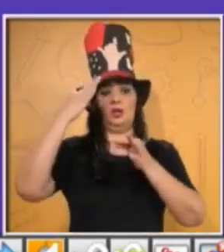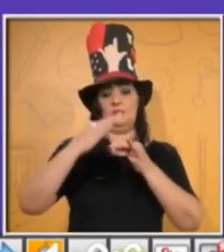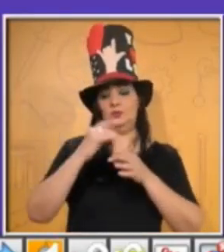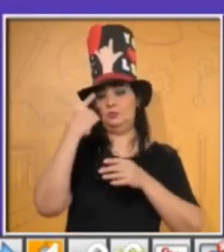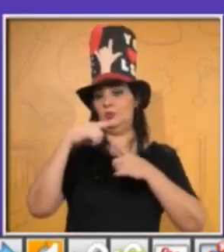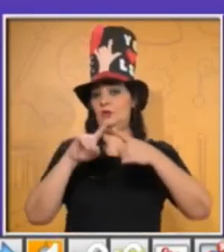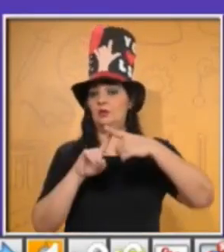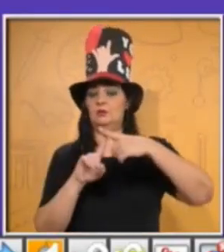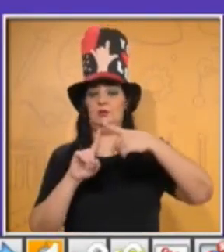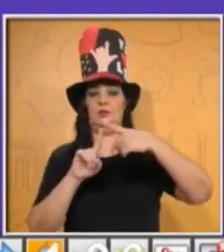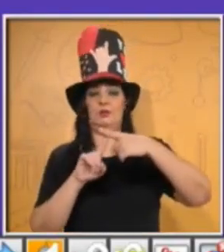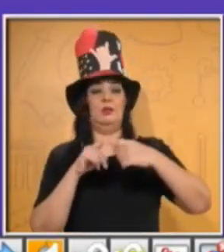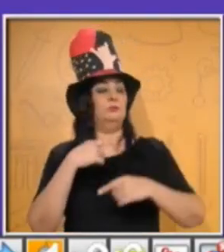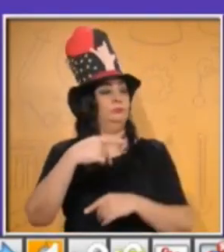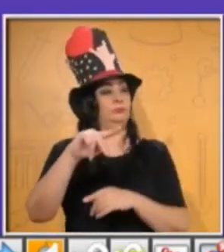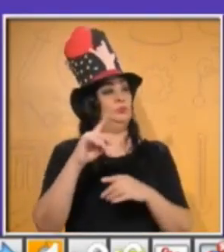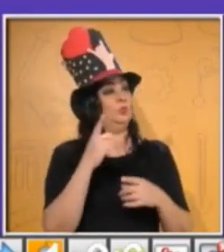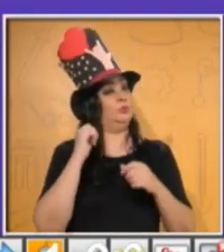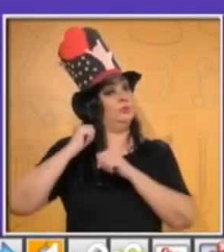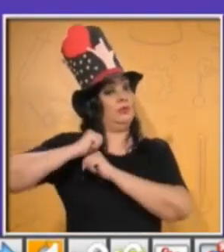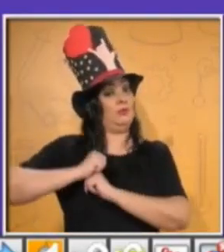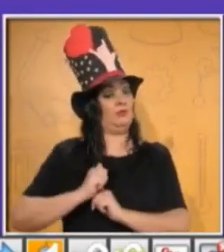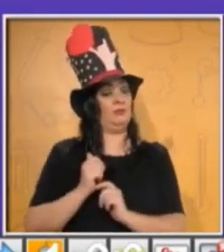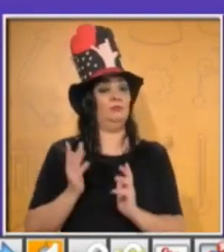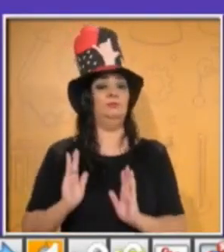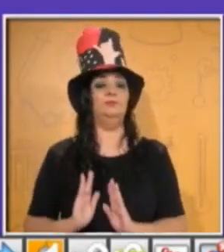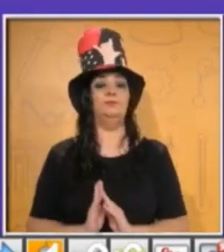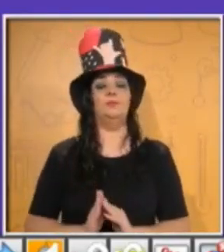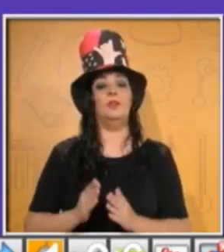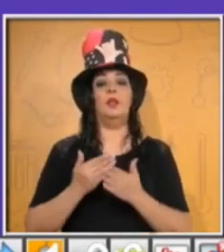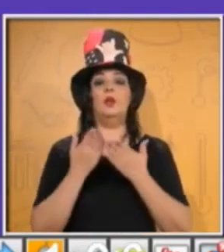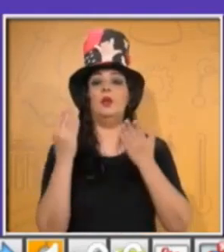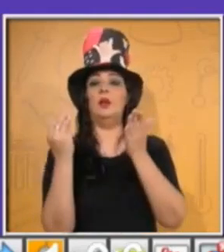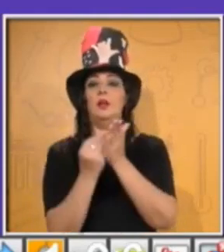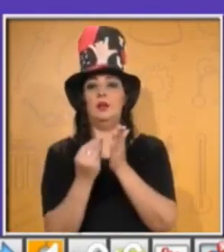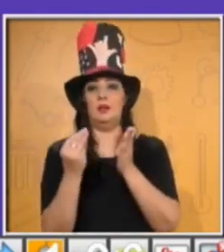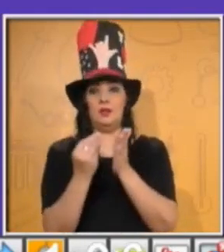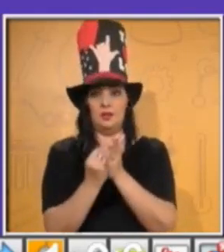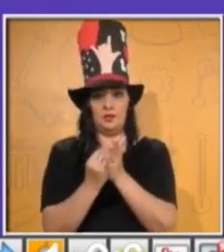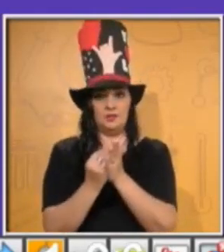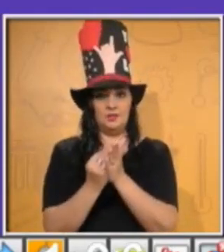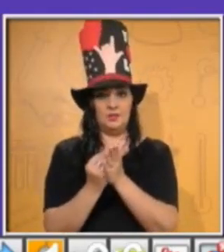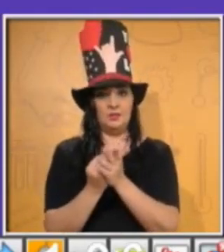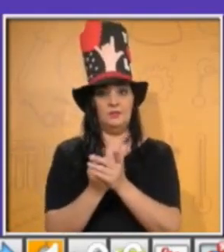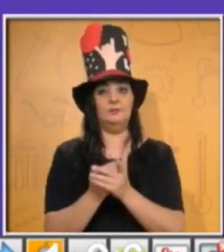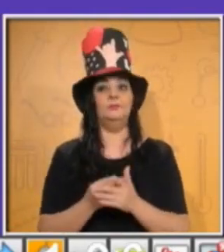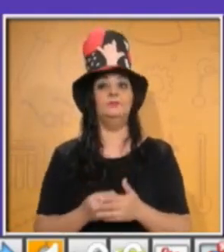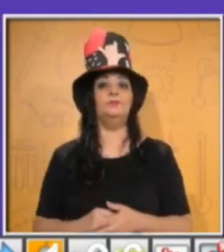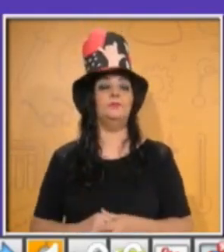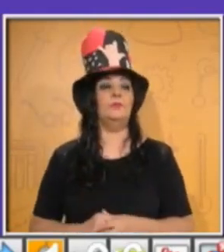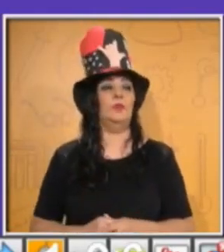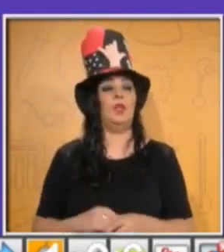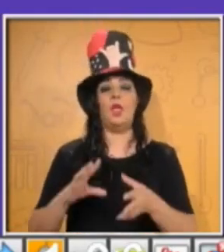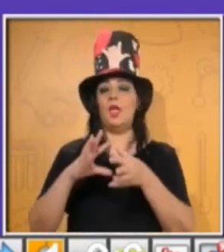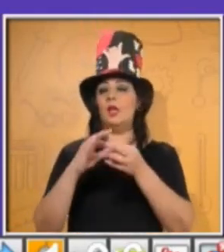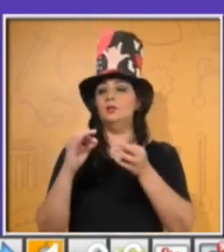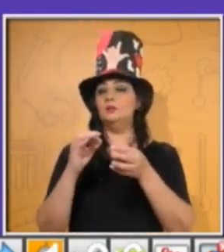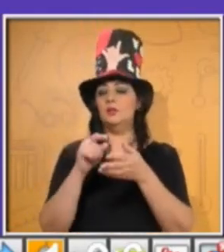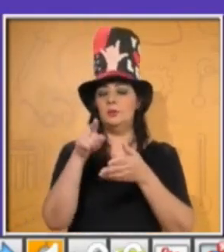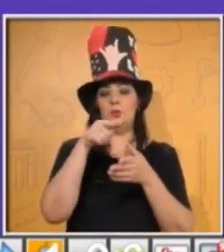tarea. Así es. La tarea de esta clase es la siguiente. Describe